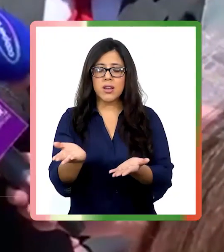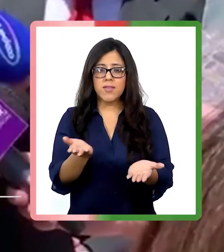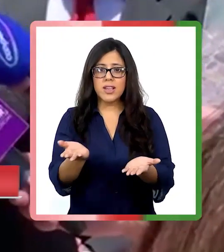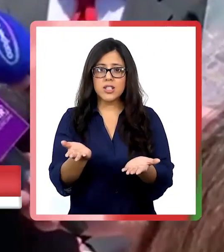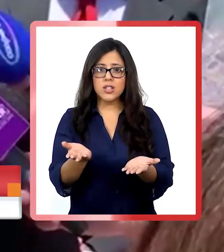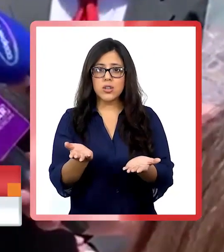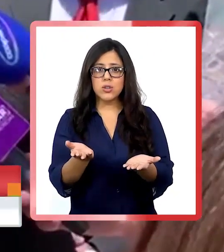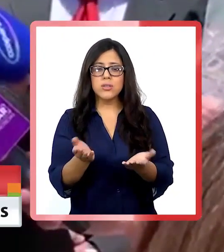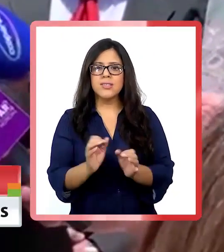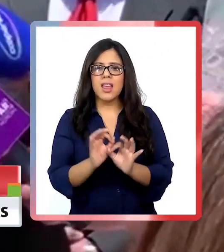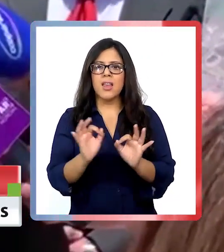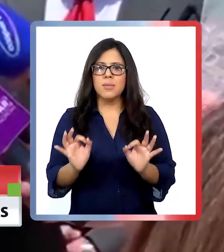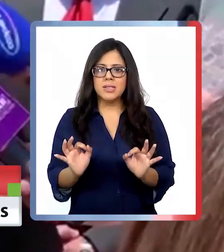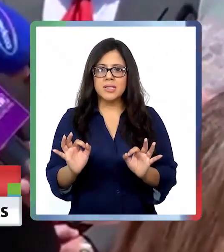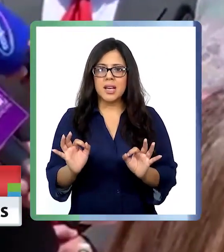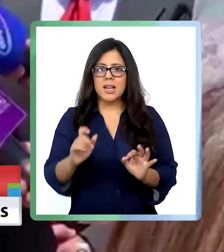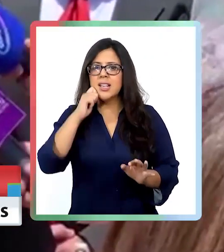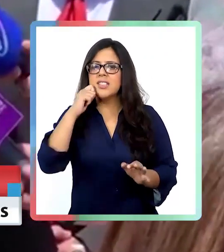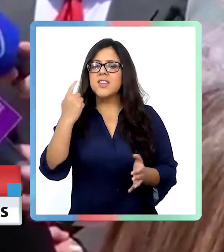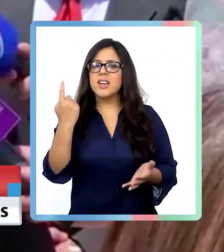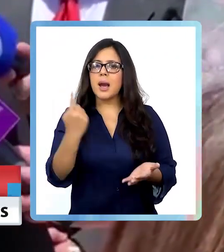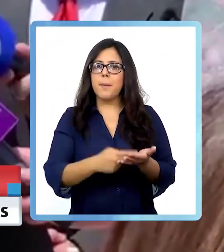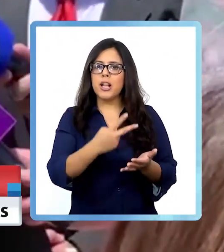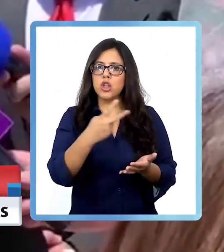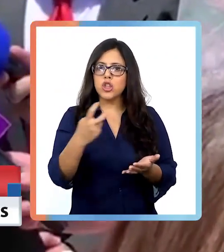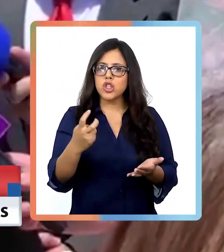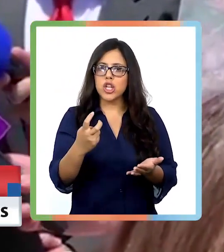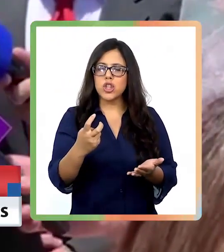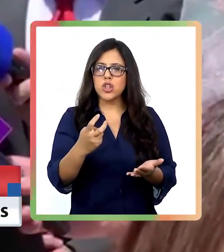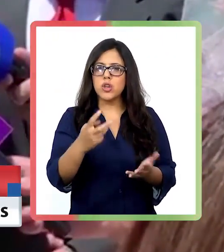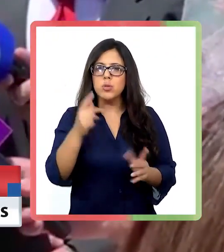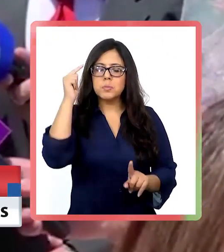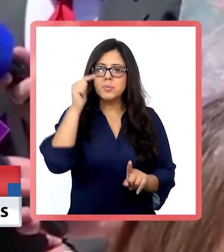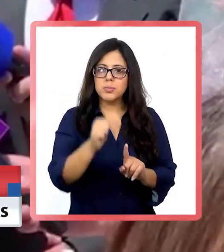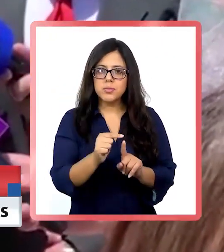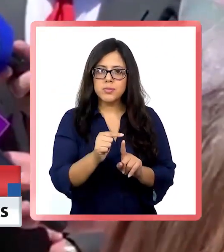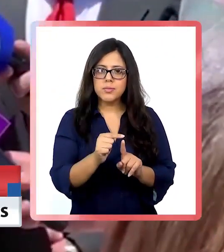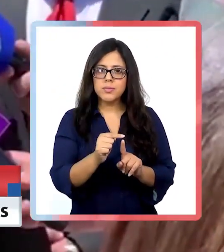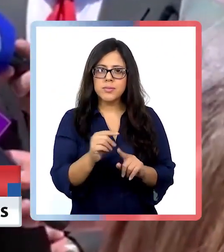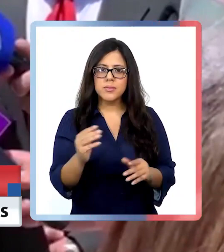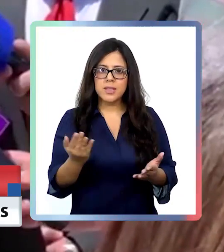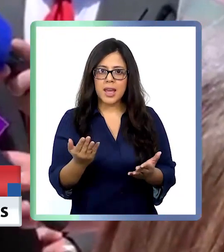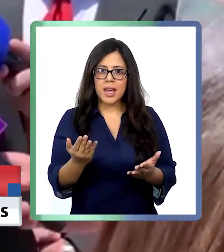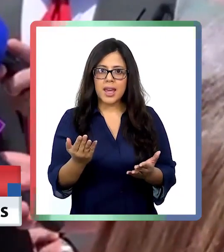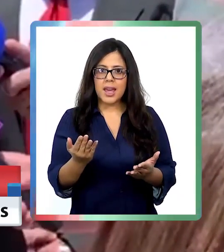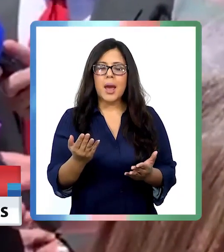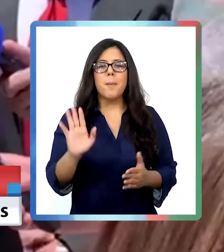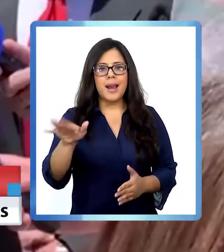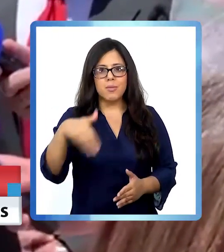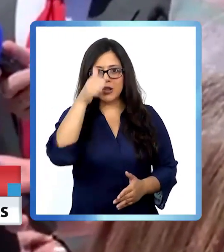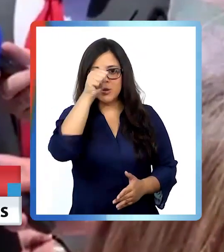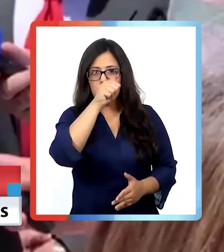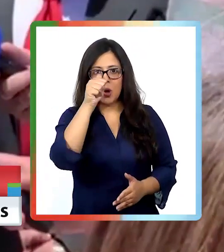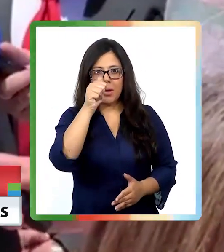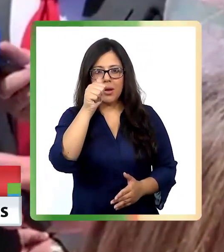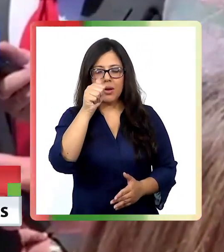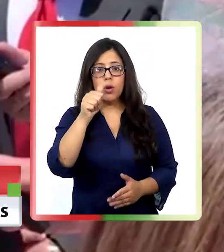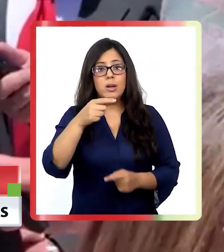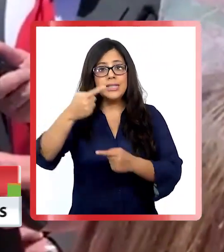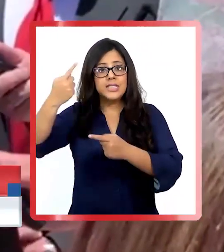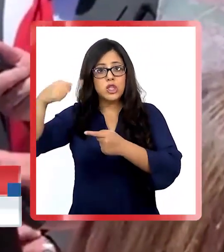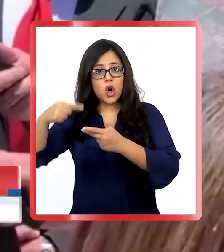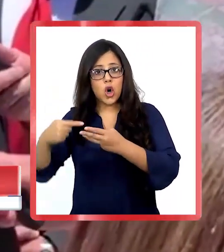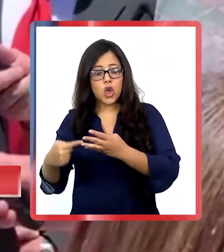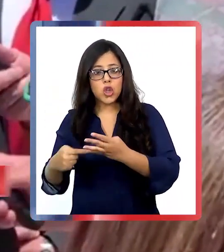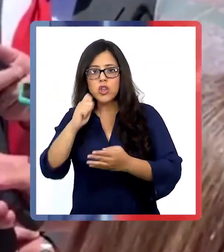2.151 servicios especiales. Son 1.200 especialmente destinados para esta elección